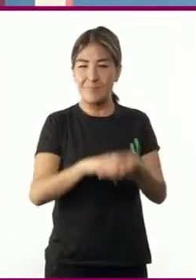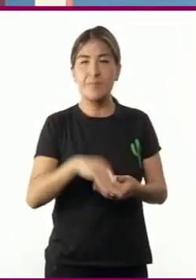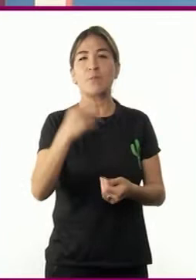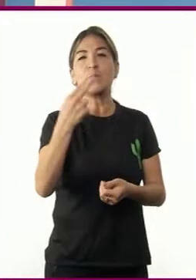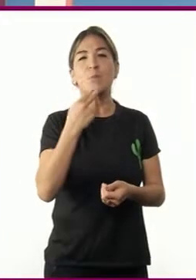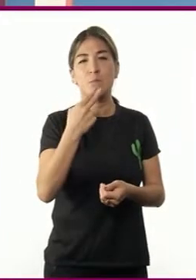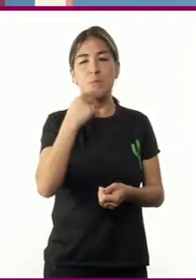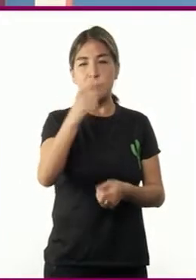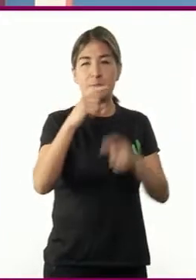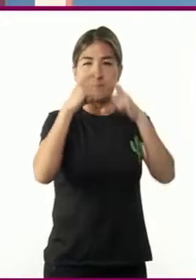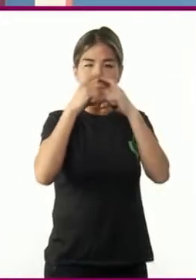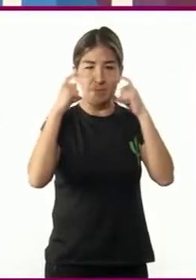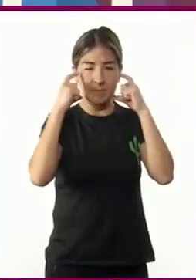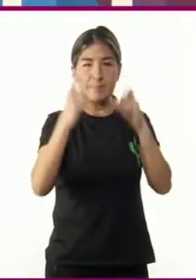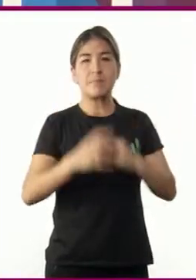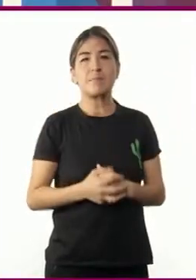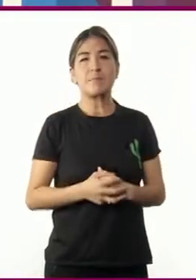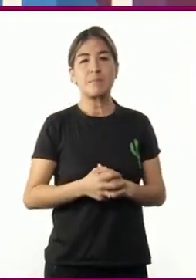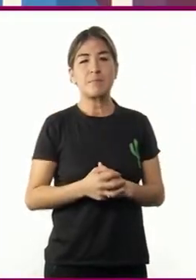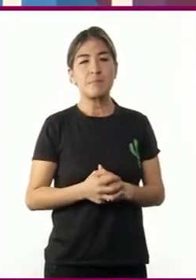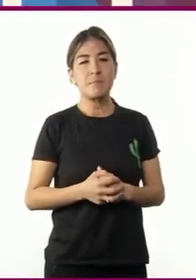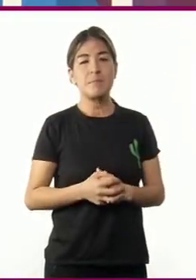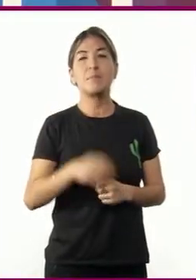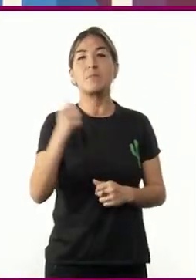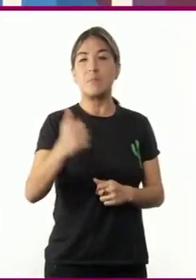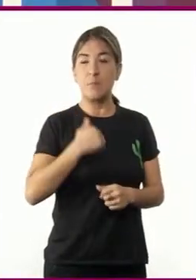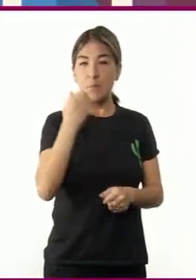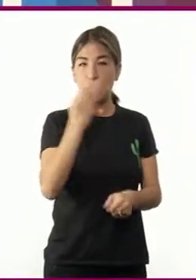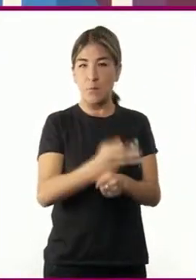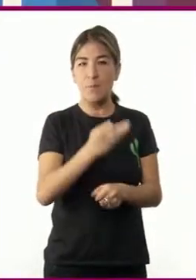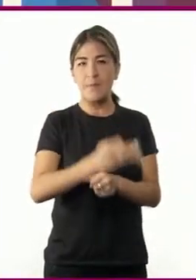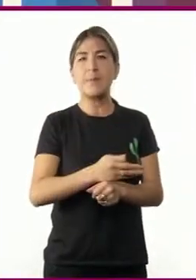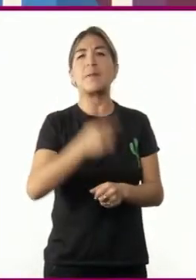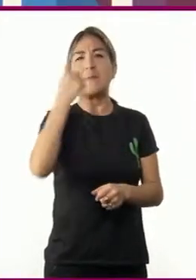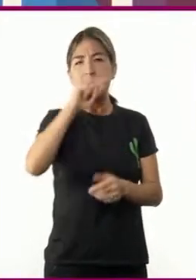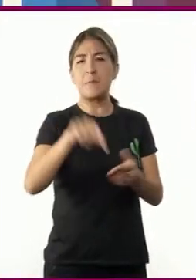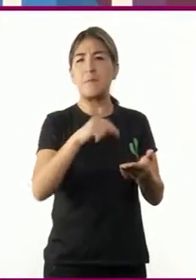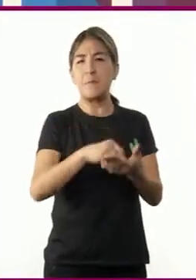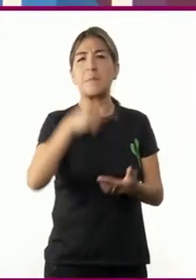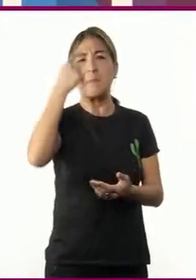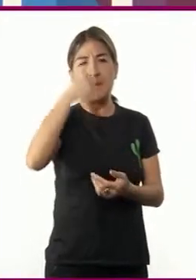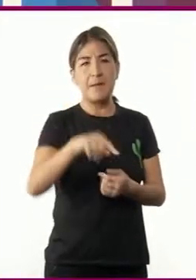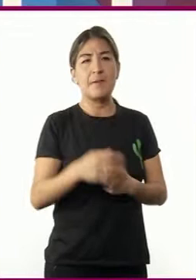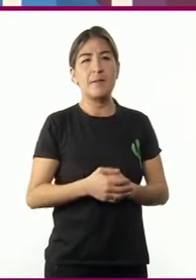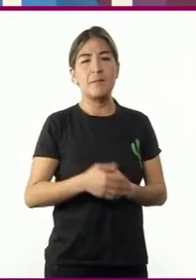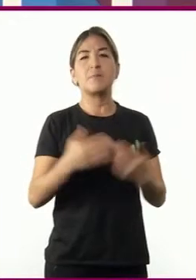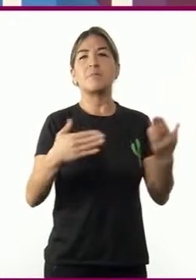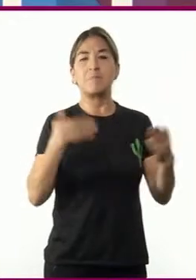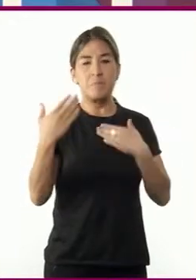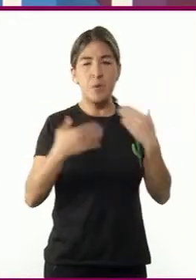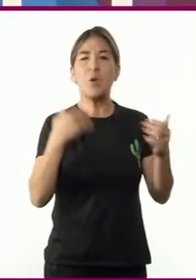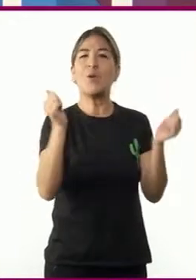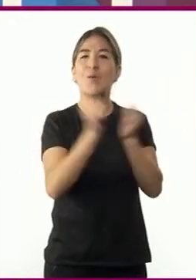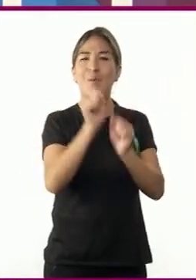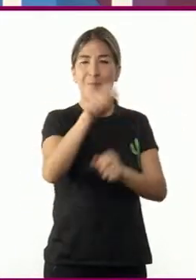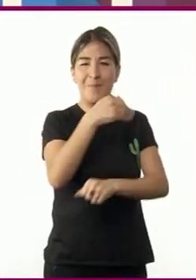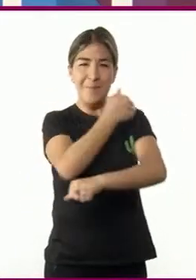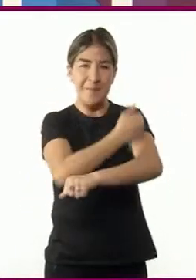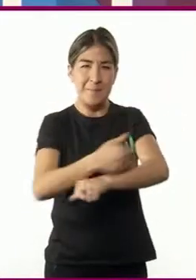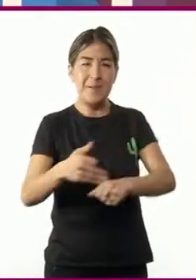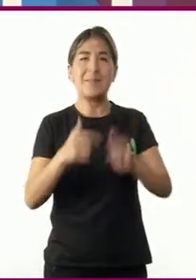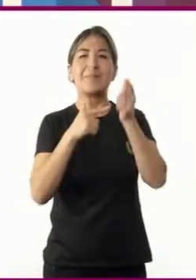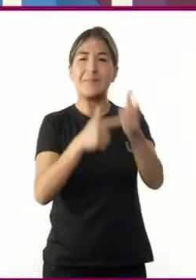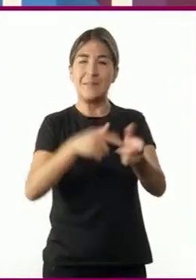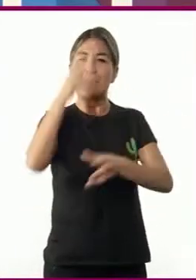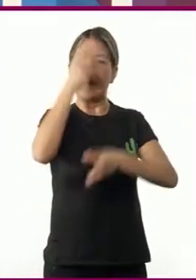el uso del cubrebocas. Aprovechemos este espacio también para convivir con nuestra familia y seguir